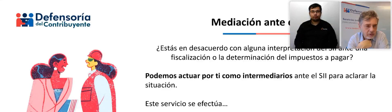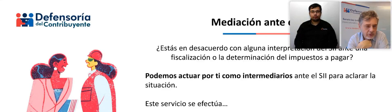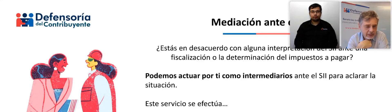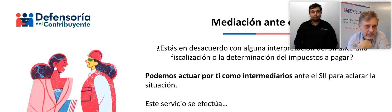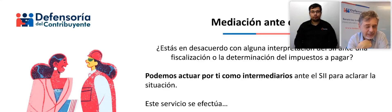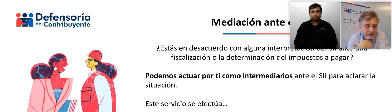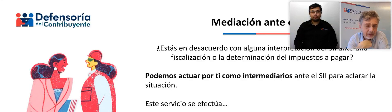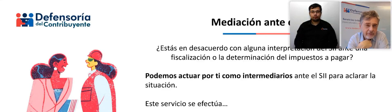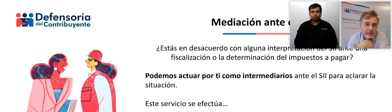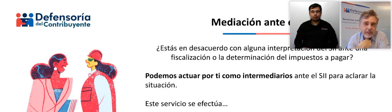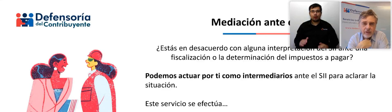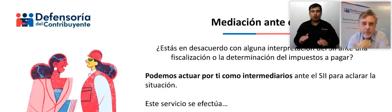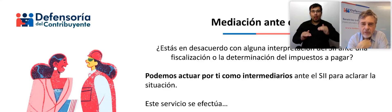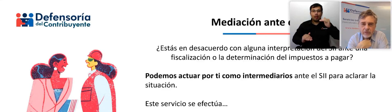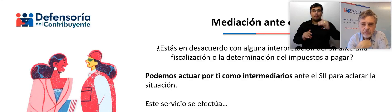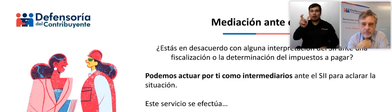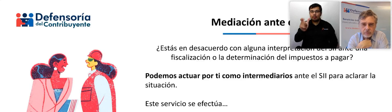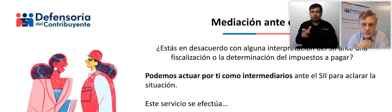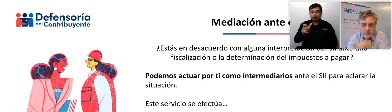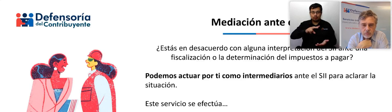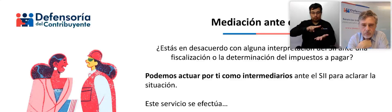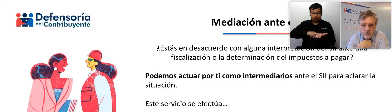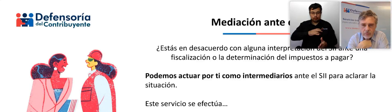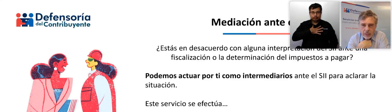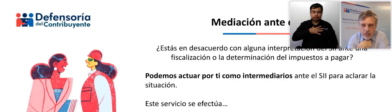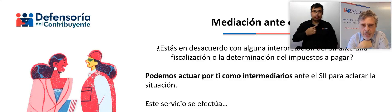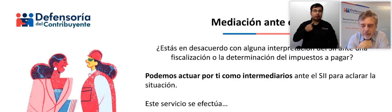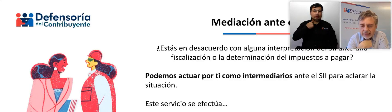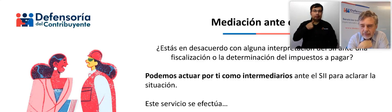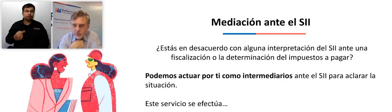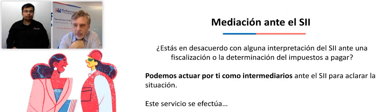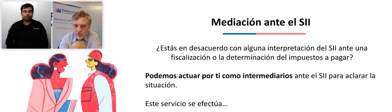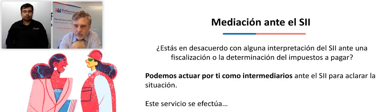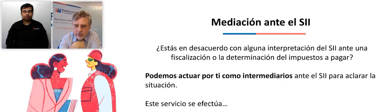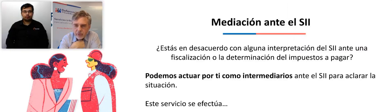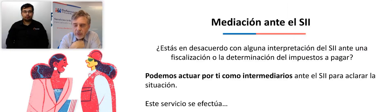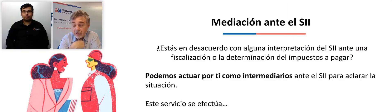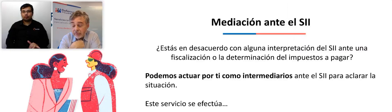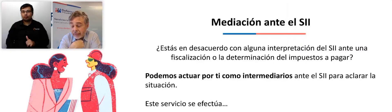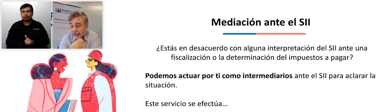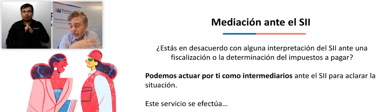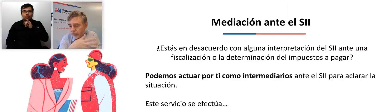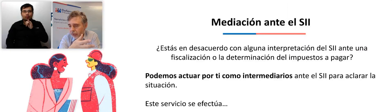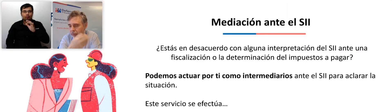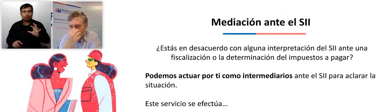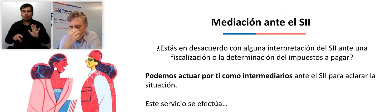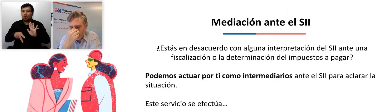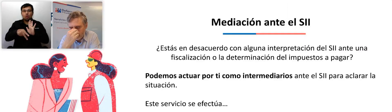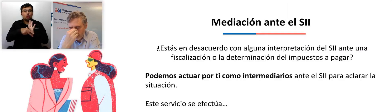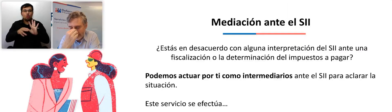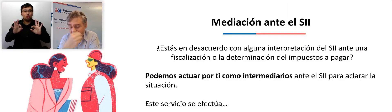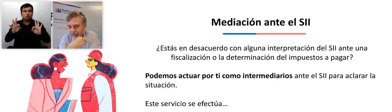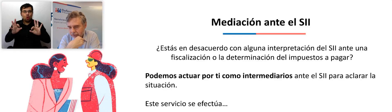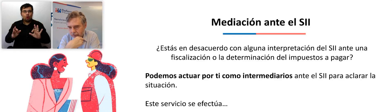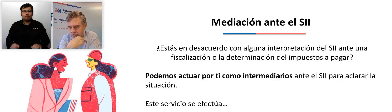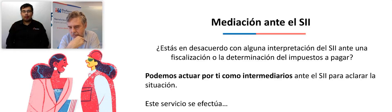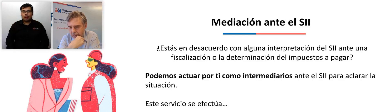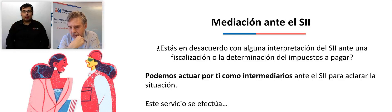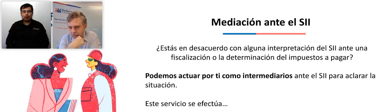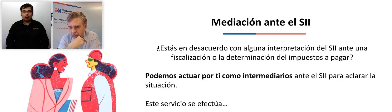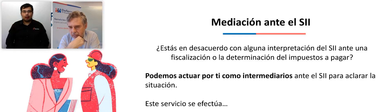el contribuyente, se siente afectado por algo, ya sea por una norma, por una notificación, por una